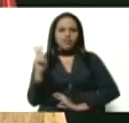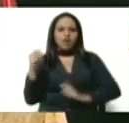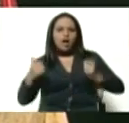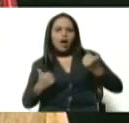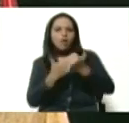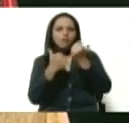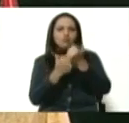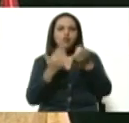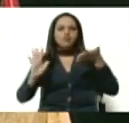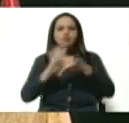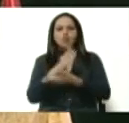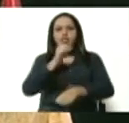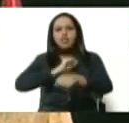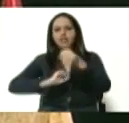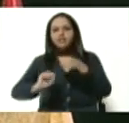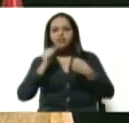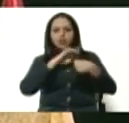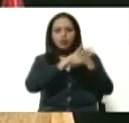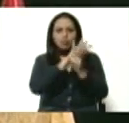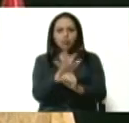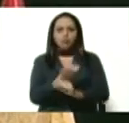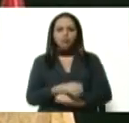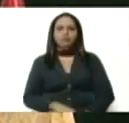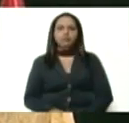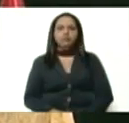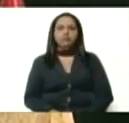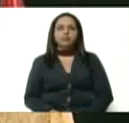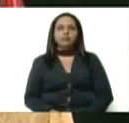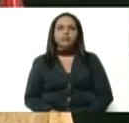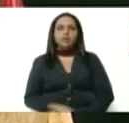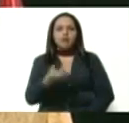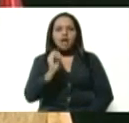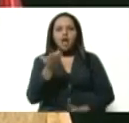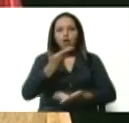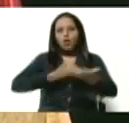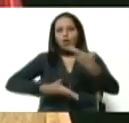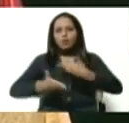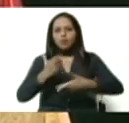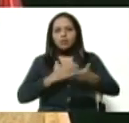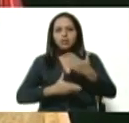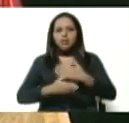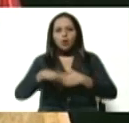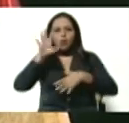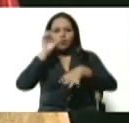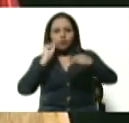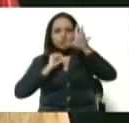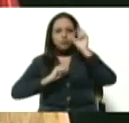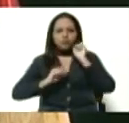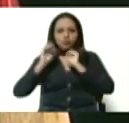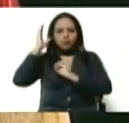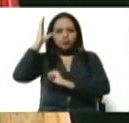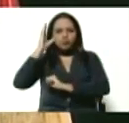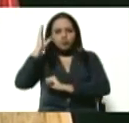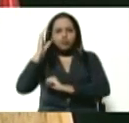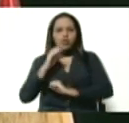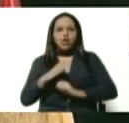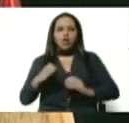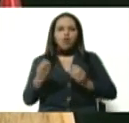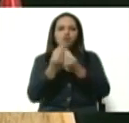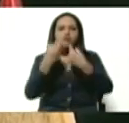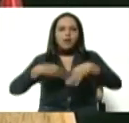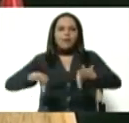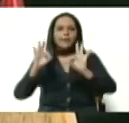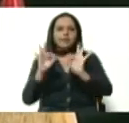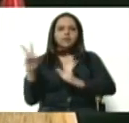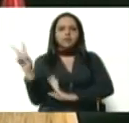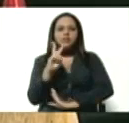esa ardua lucha contra el coronavirus, quienes además compartieron sus conocimientos con especialistas venezolanos, y que ha sido de